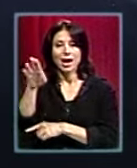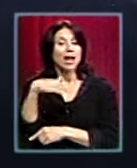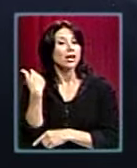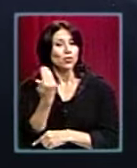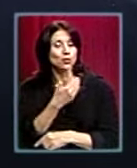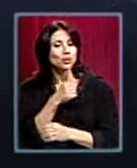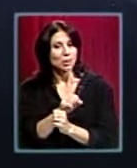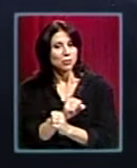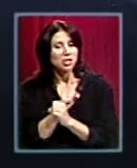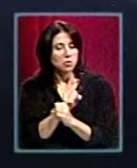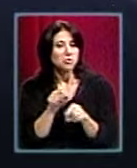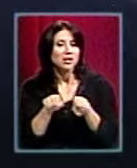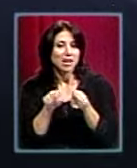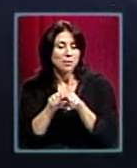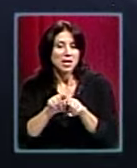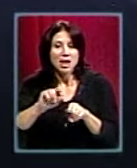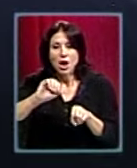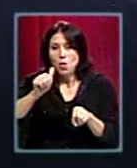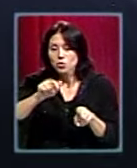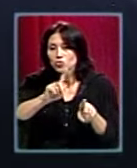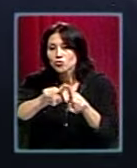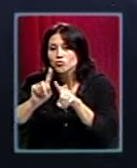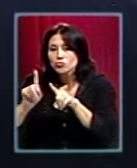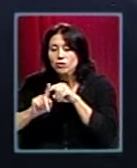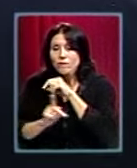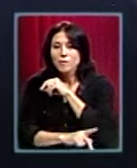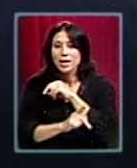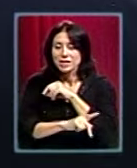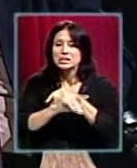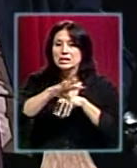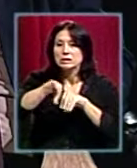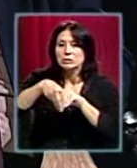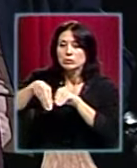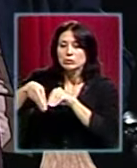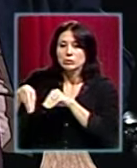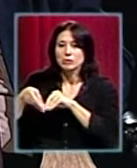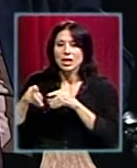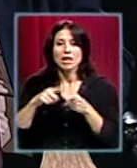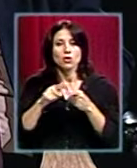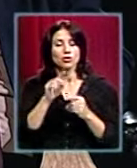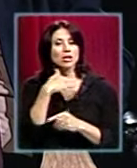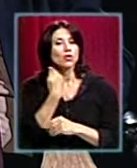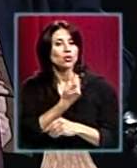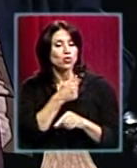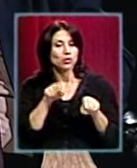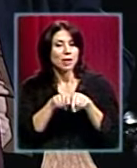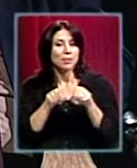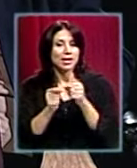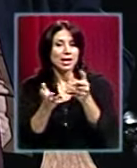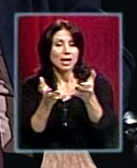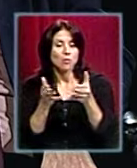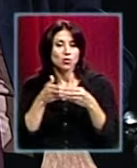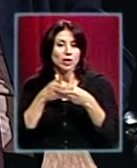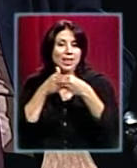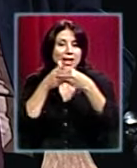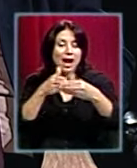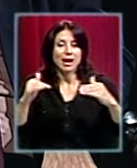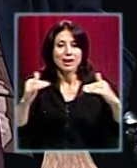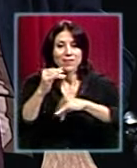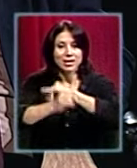que allá habrán otros países que se van a ir sumando a esta lista, y entonces nosotros también queremos liderar a nivel internacional, y ya